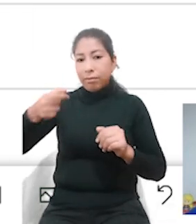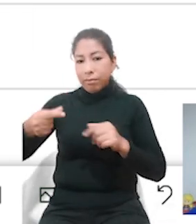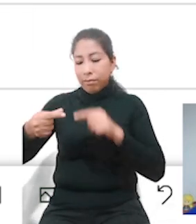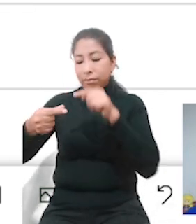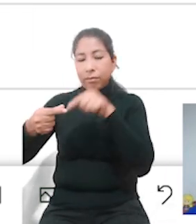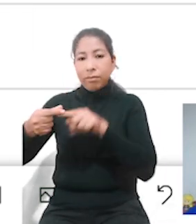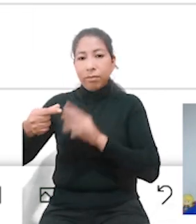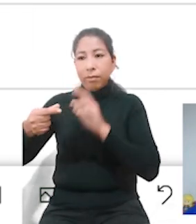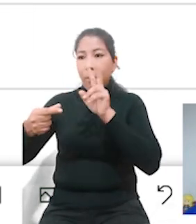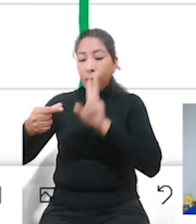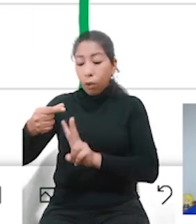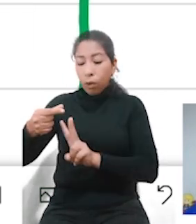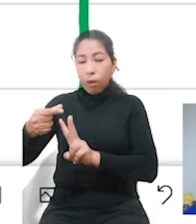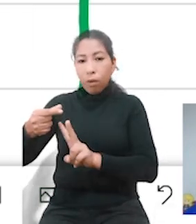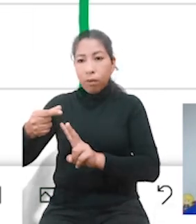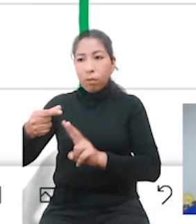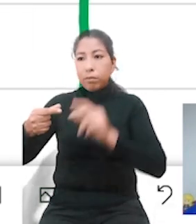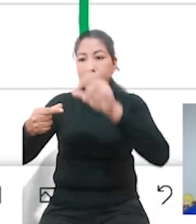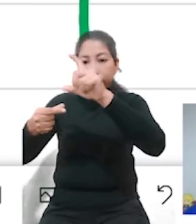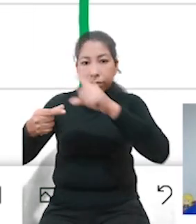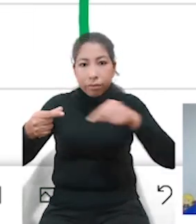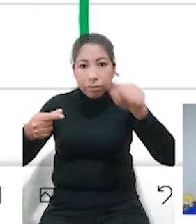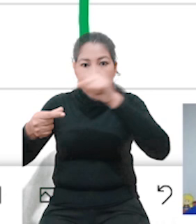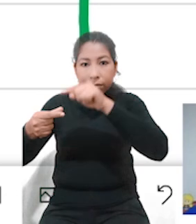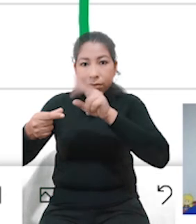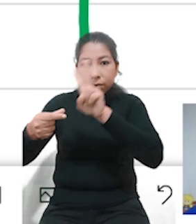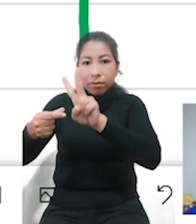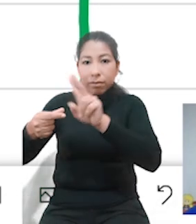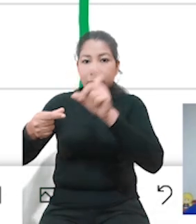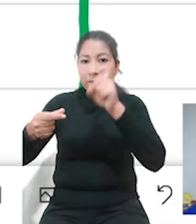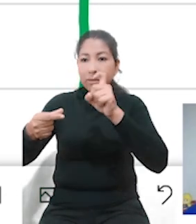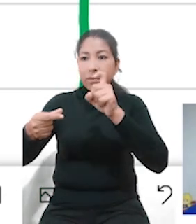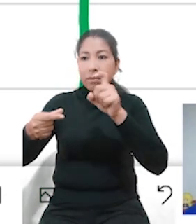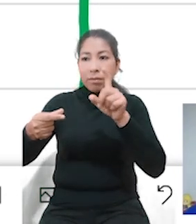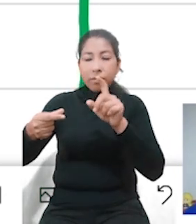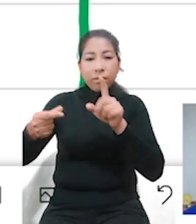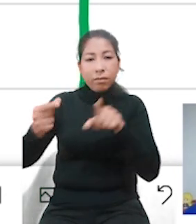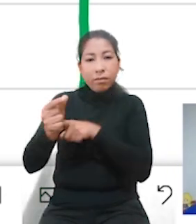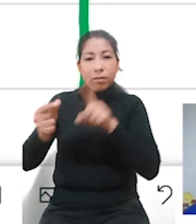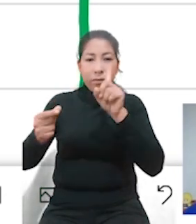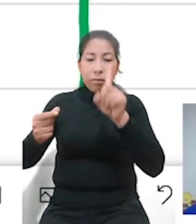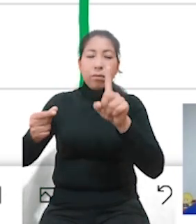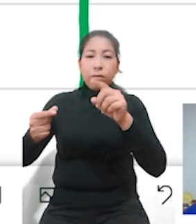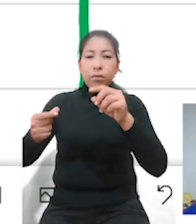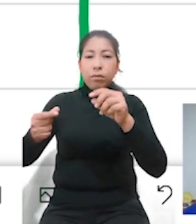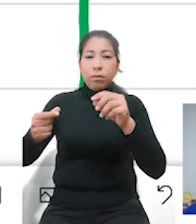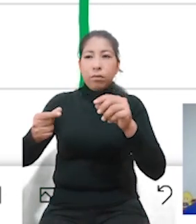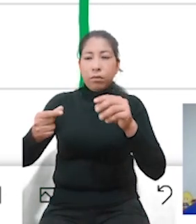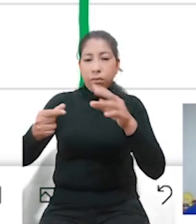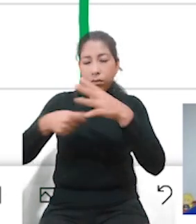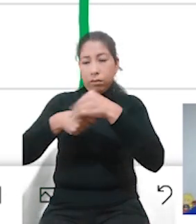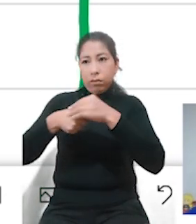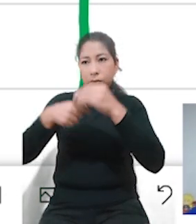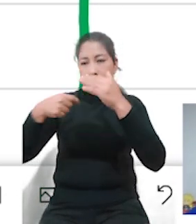por definición de logaritmo, tenemos el argumento 2x menos 1